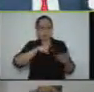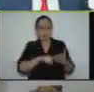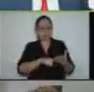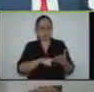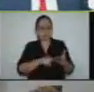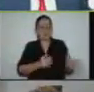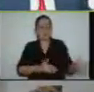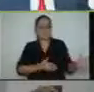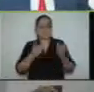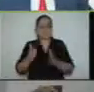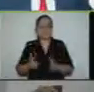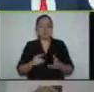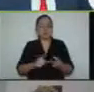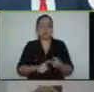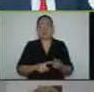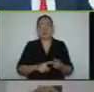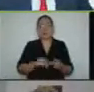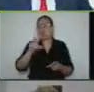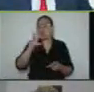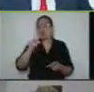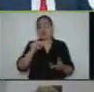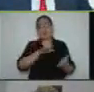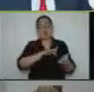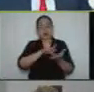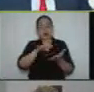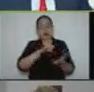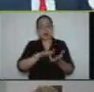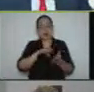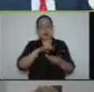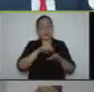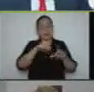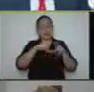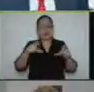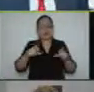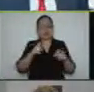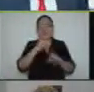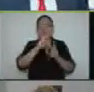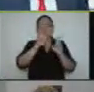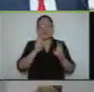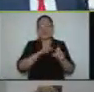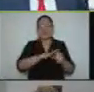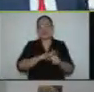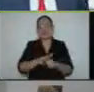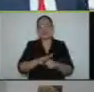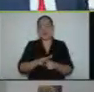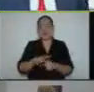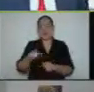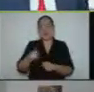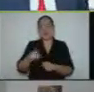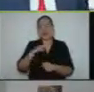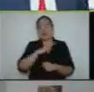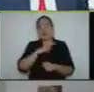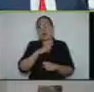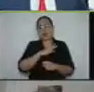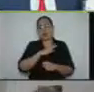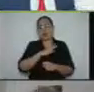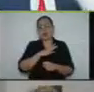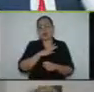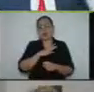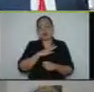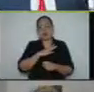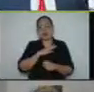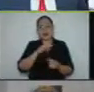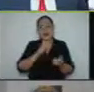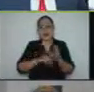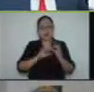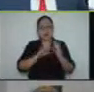También me apartaría respecto de la propuesta sobre la reflexión del uso misógino y